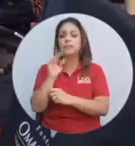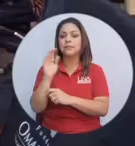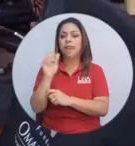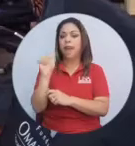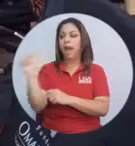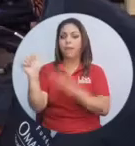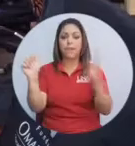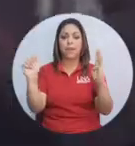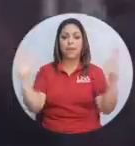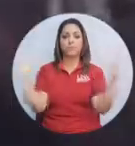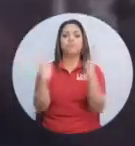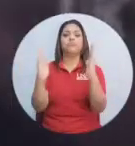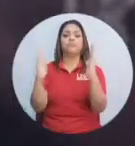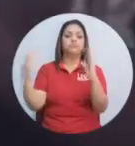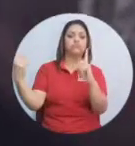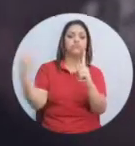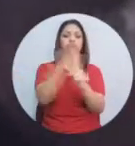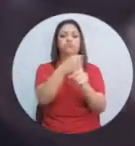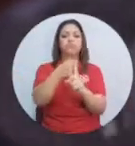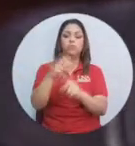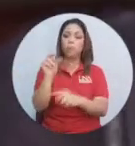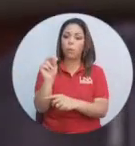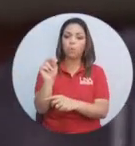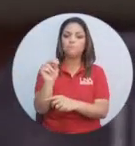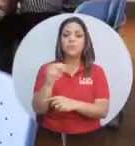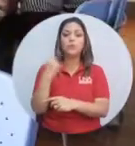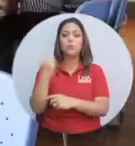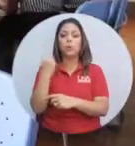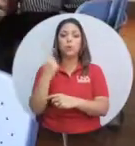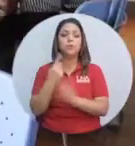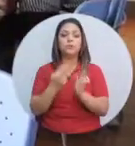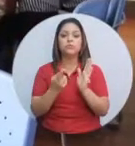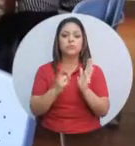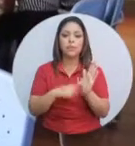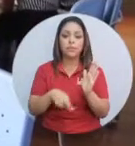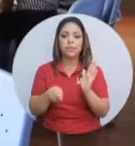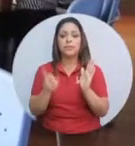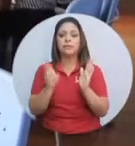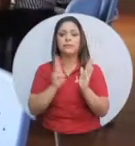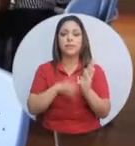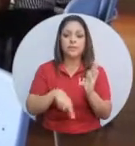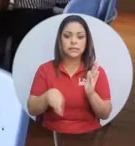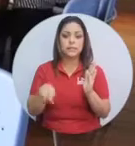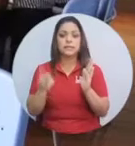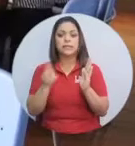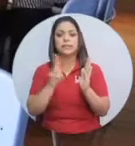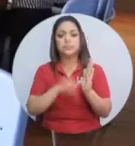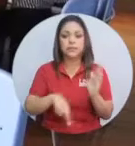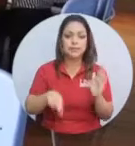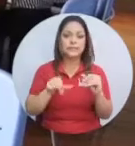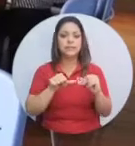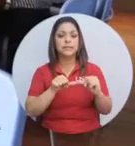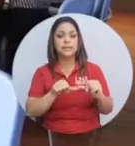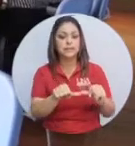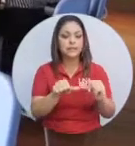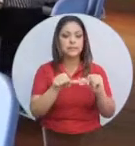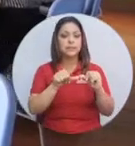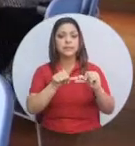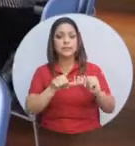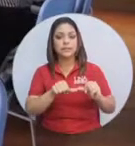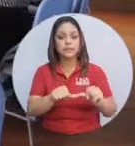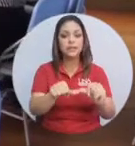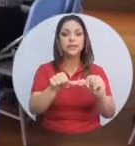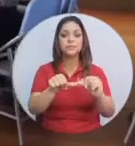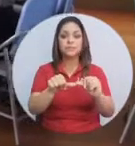un encontronazo y nos violentamos, sino que se repite, permanece, se especializa. Entonces, hay una forma de hacerlo